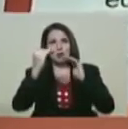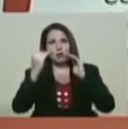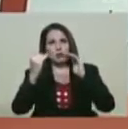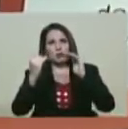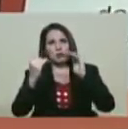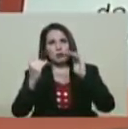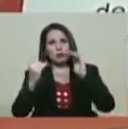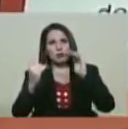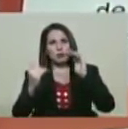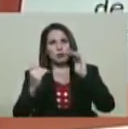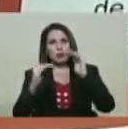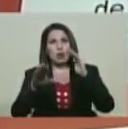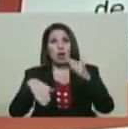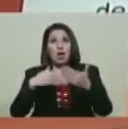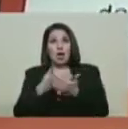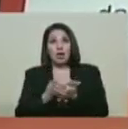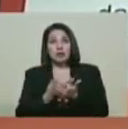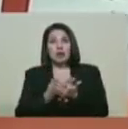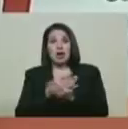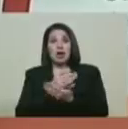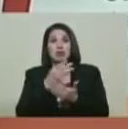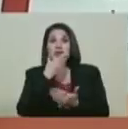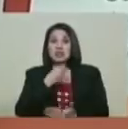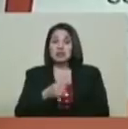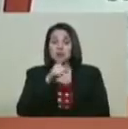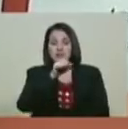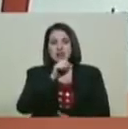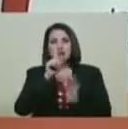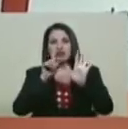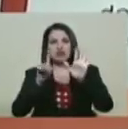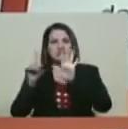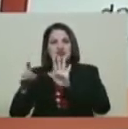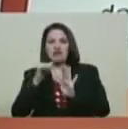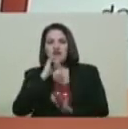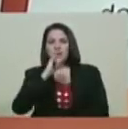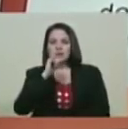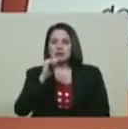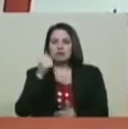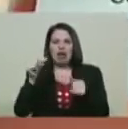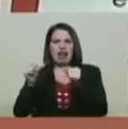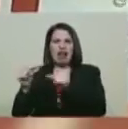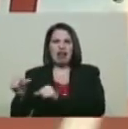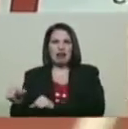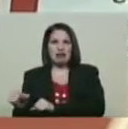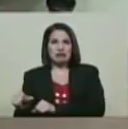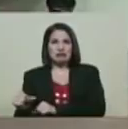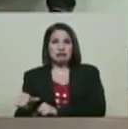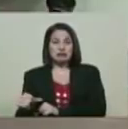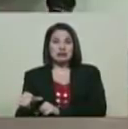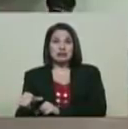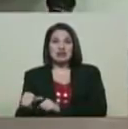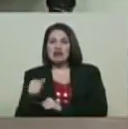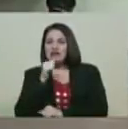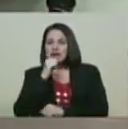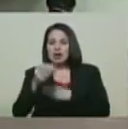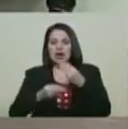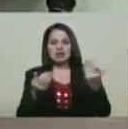niveles hasta llegar en diciembre a 166 noticias negativas. ¿Quiénes hacen